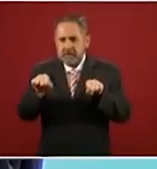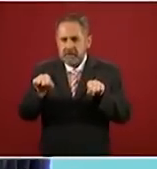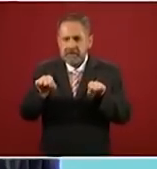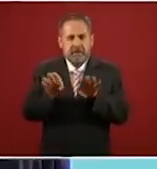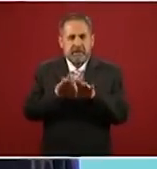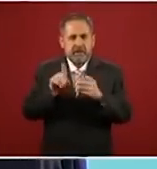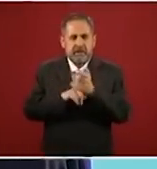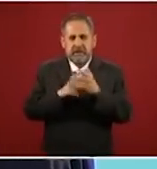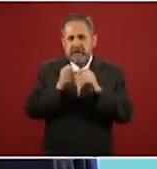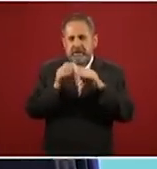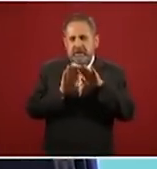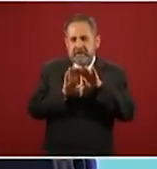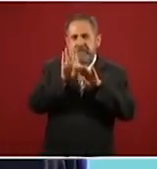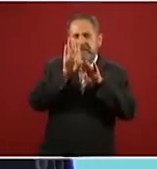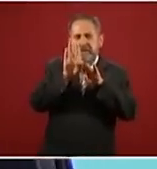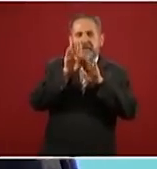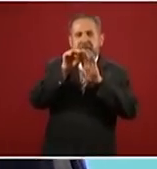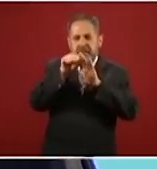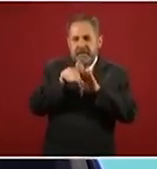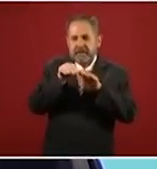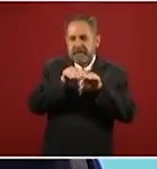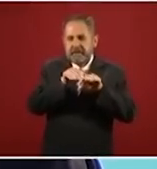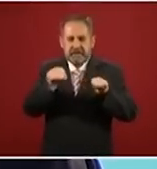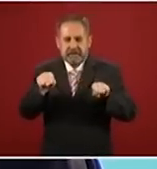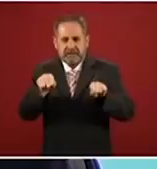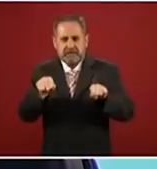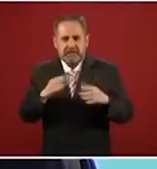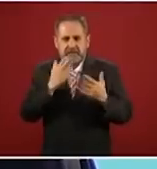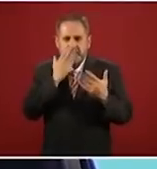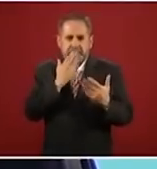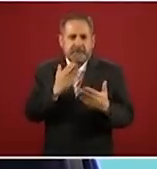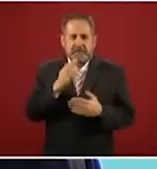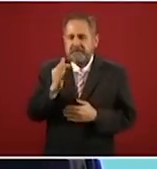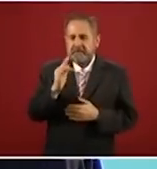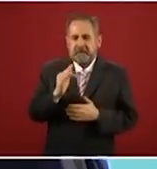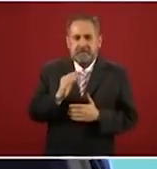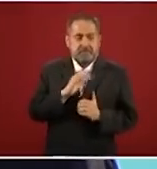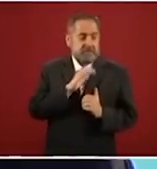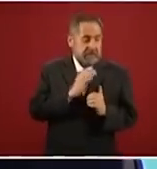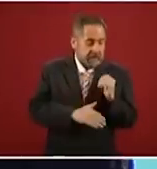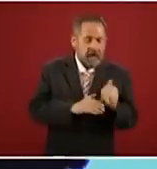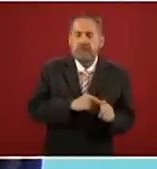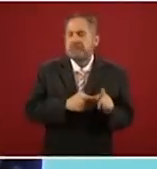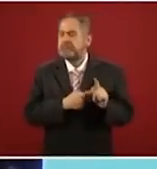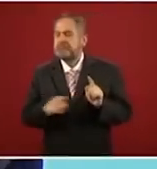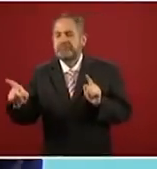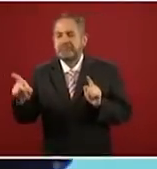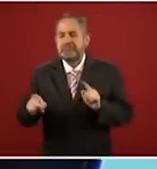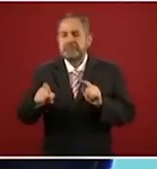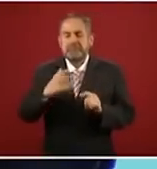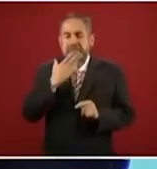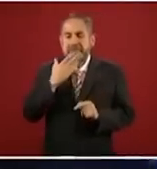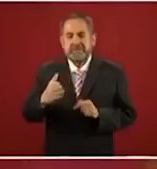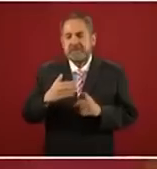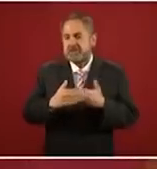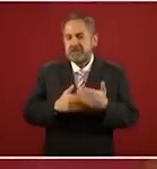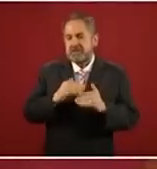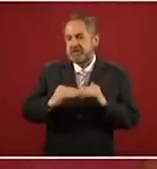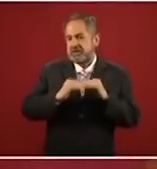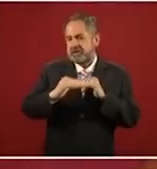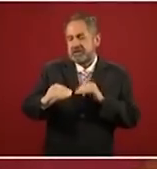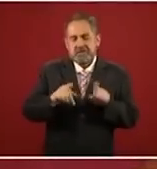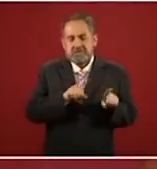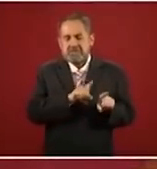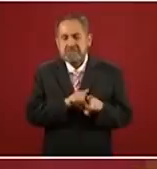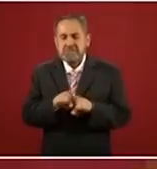de ese pequeño pico estacional que termina en febrero y podremos ver un comportamiento muy